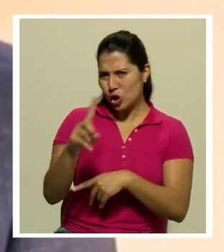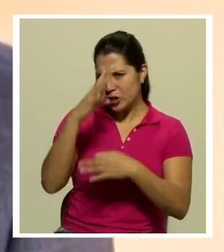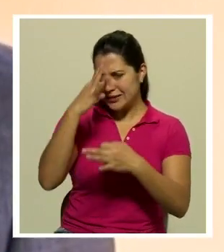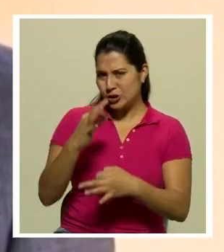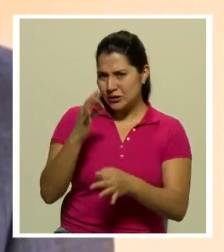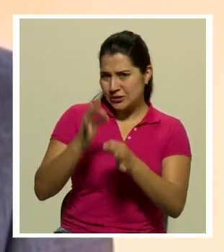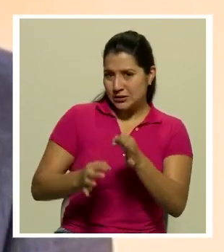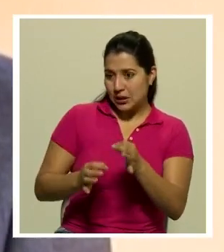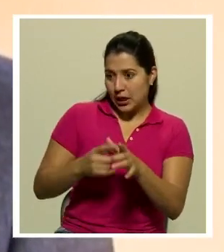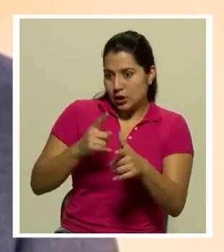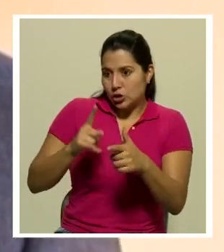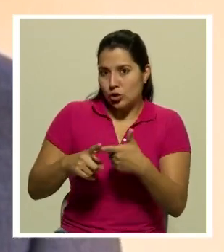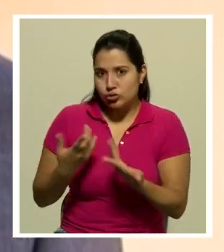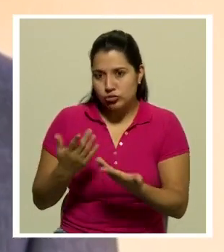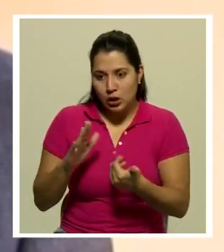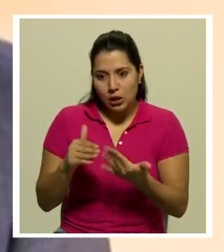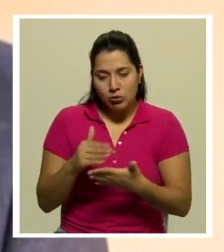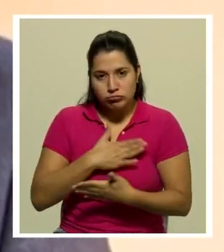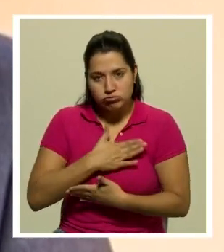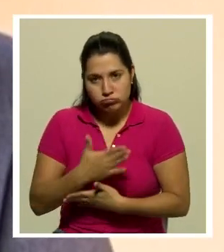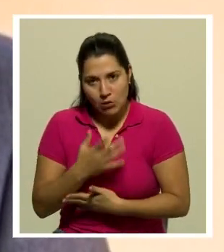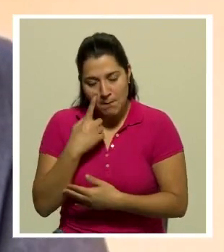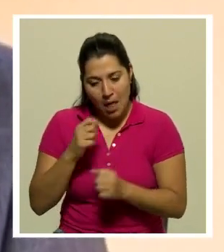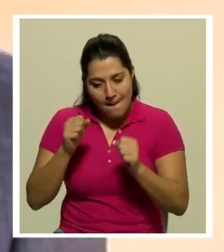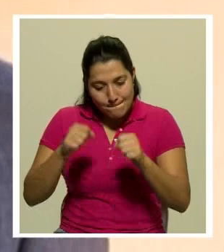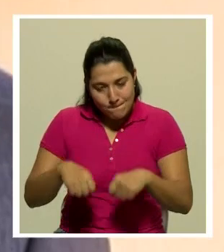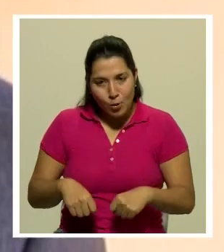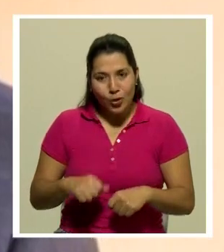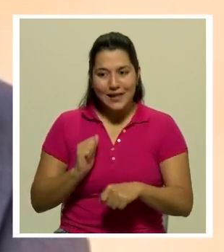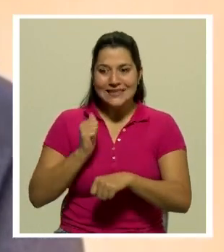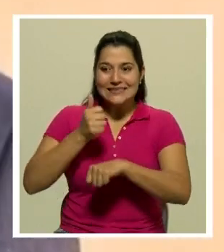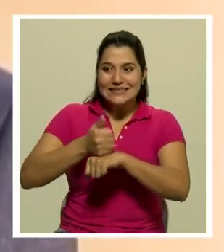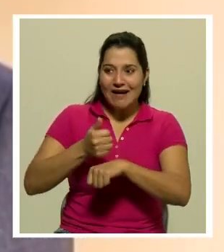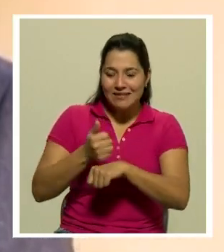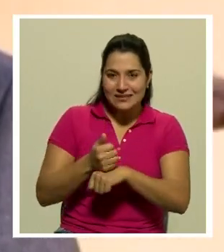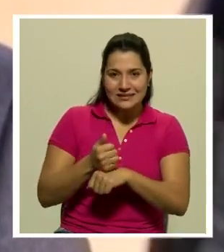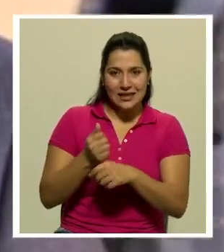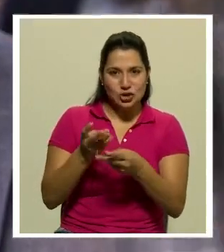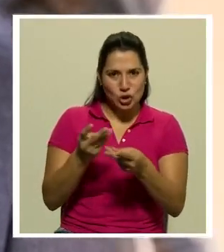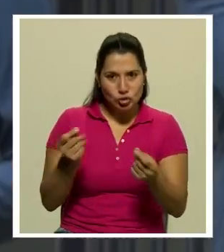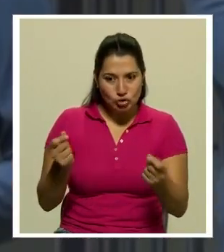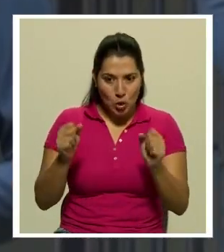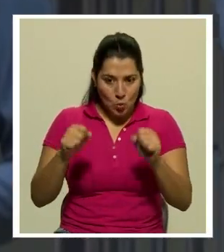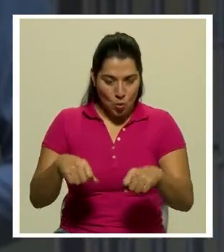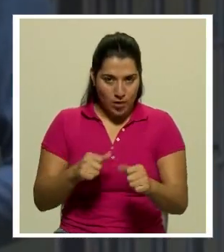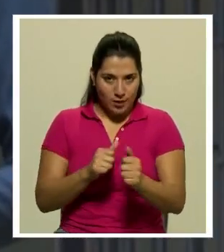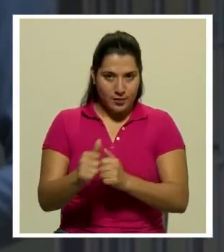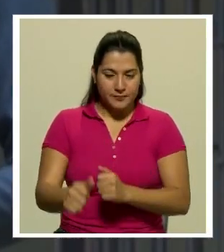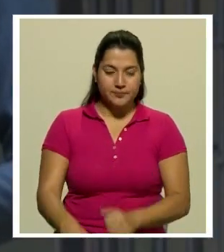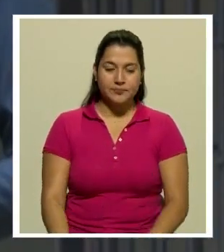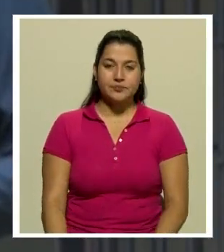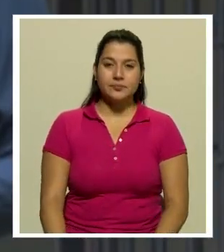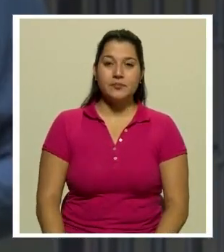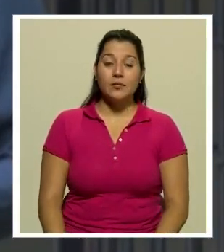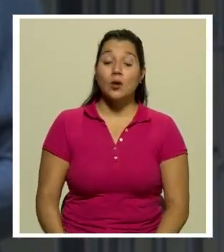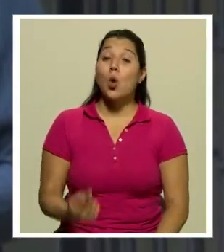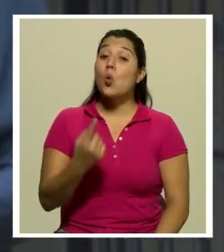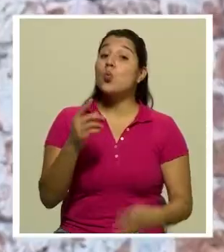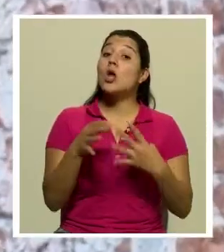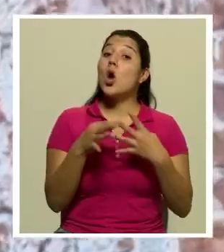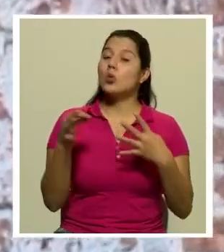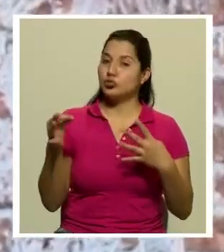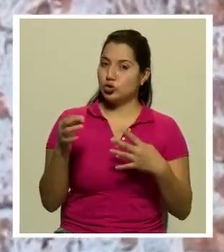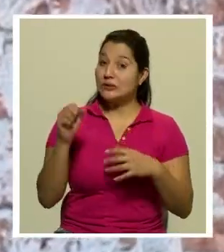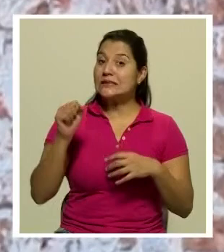parte para resolver y para atender esta emergencia y para salir de eso. Una de las alternativas que